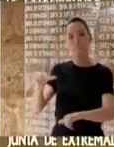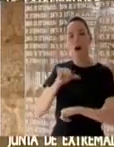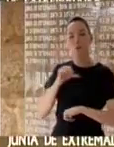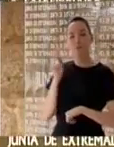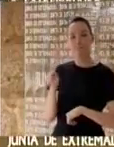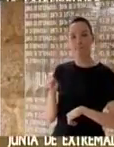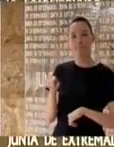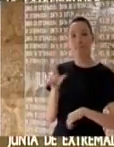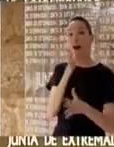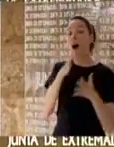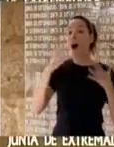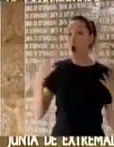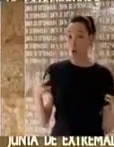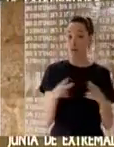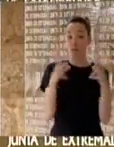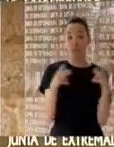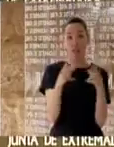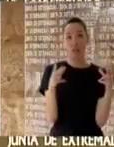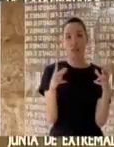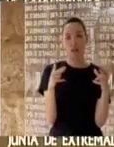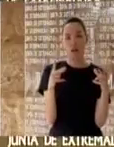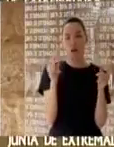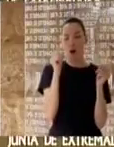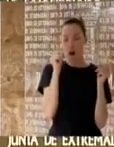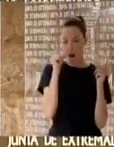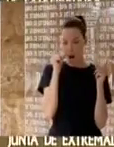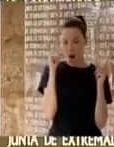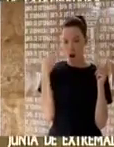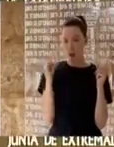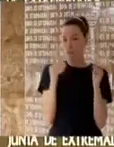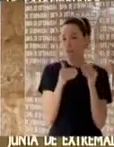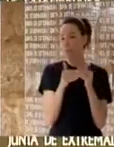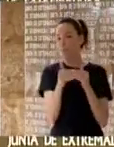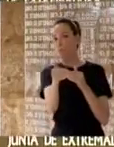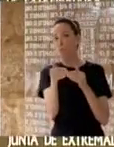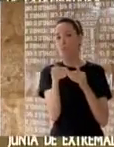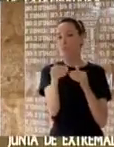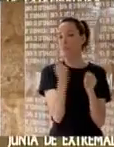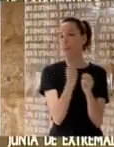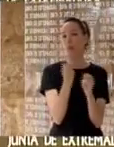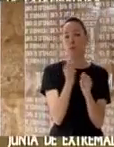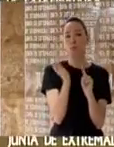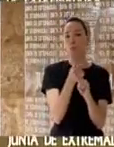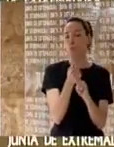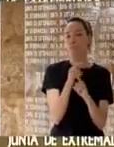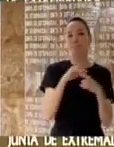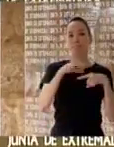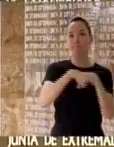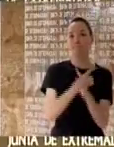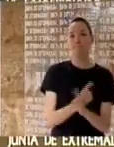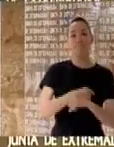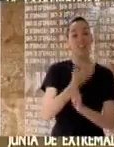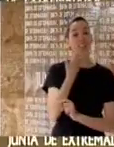más claro que a lo largo de su vida laboral no van a encontrar un puesto de trabajo y que tienen 50 años.